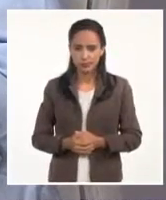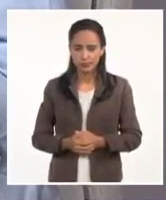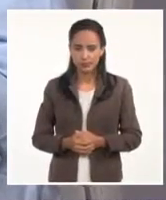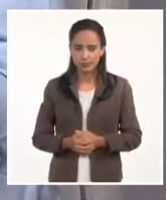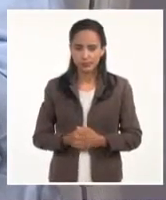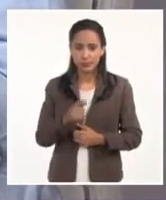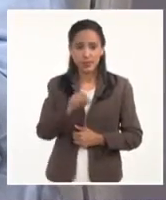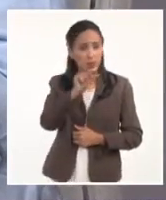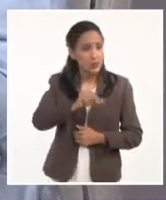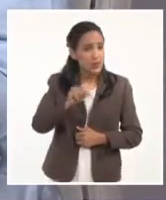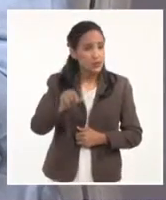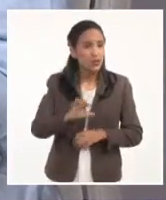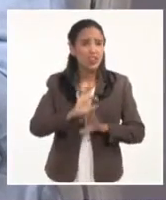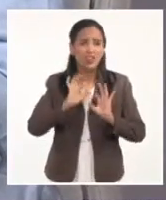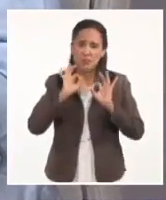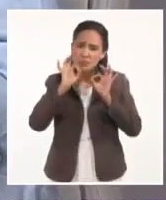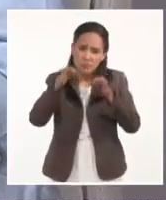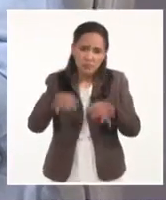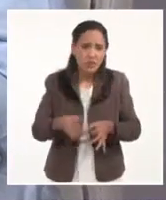escrito hace mucho tiempo y que está todo planeado